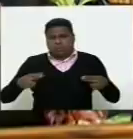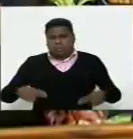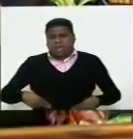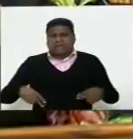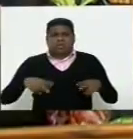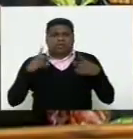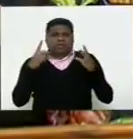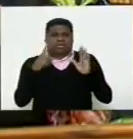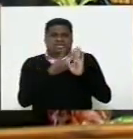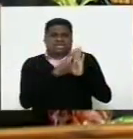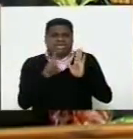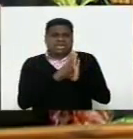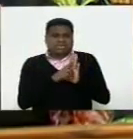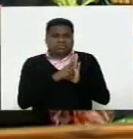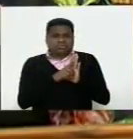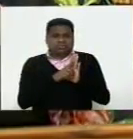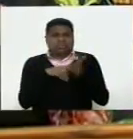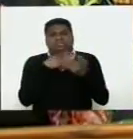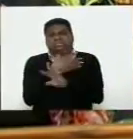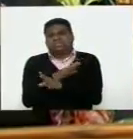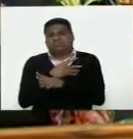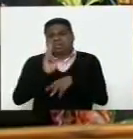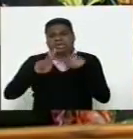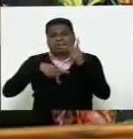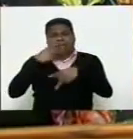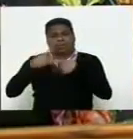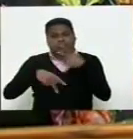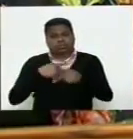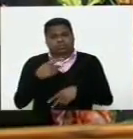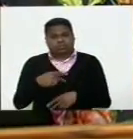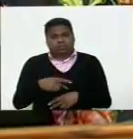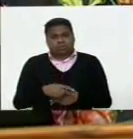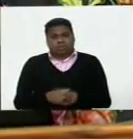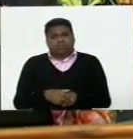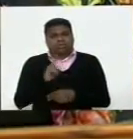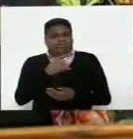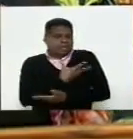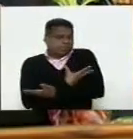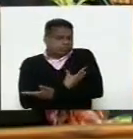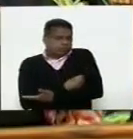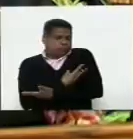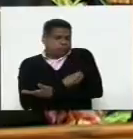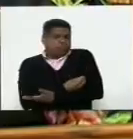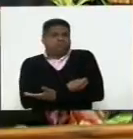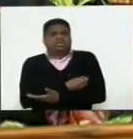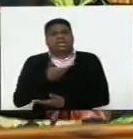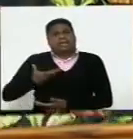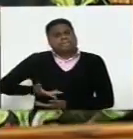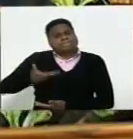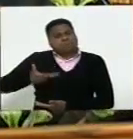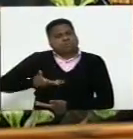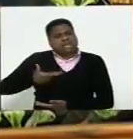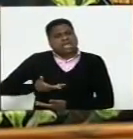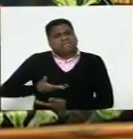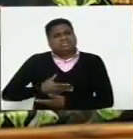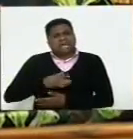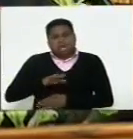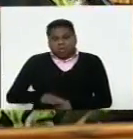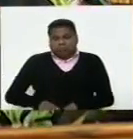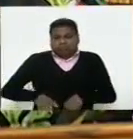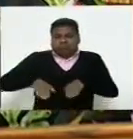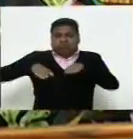derechos sexuales y reproductivos, la promoción de la lactancia materna y la crianza